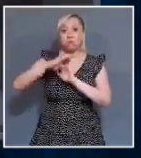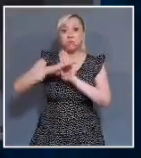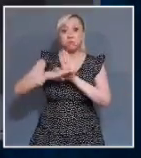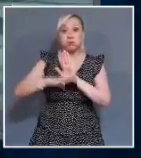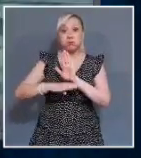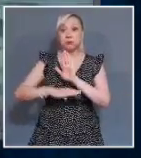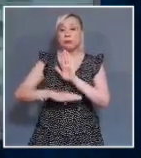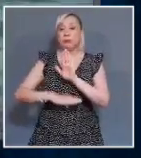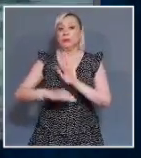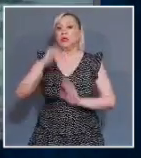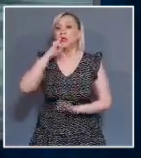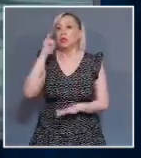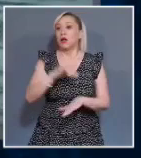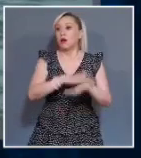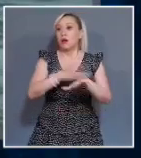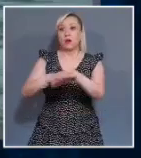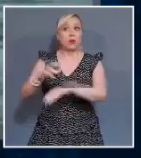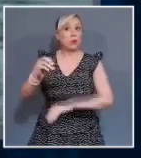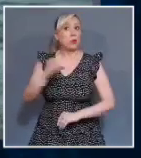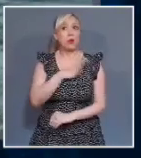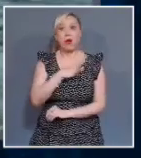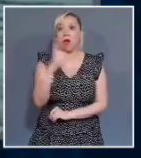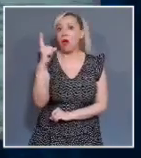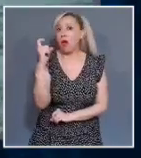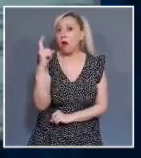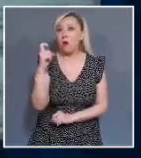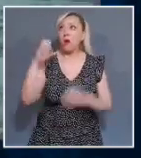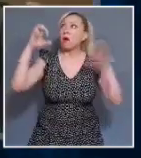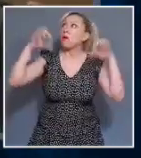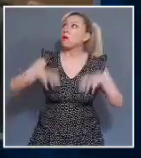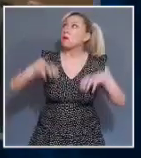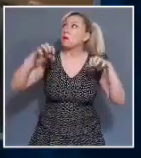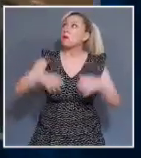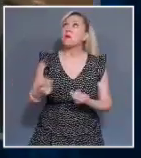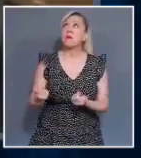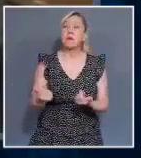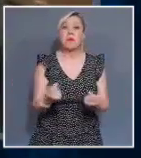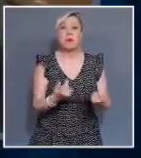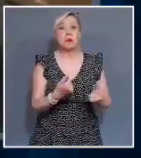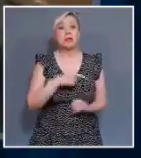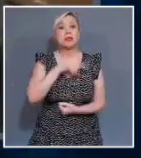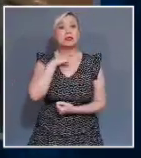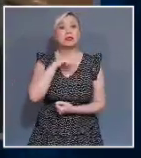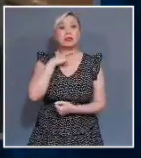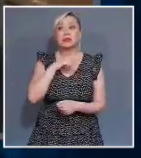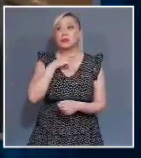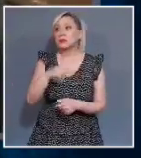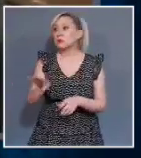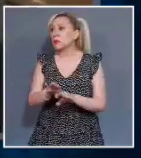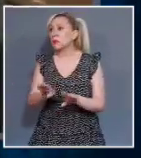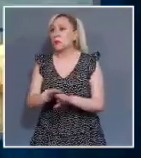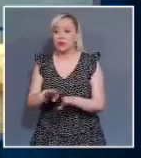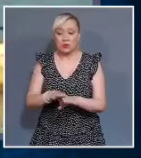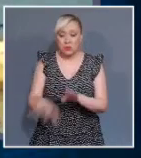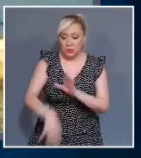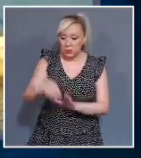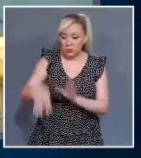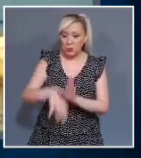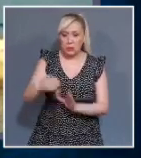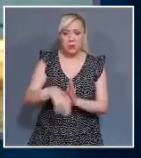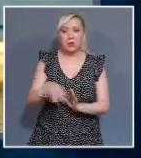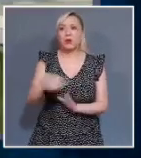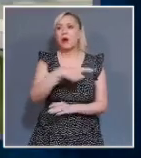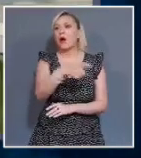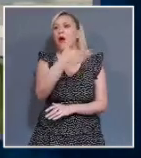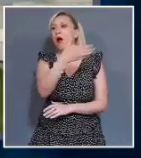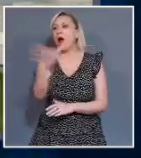incluye una planificación plurianual ni proyectos ejecutivos de infraestructura para combatirla, dejando a los agricultores lidiar con la sequía a